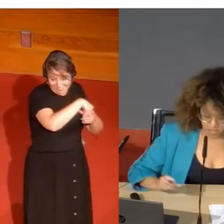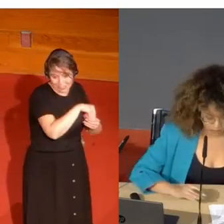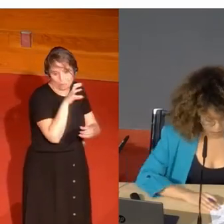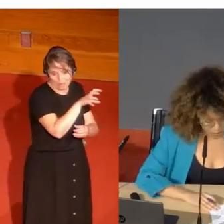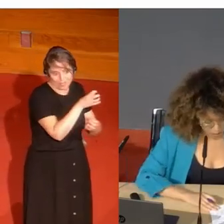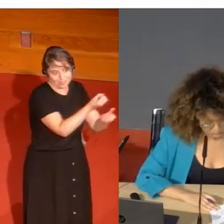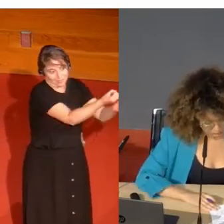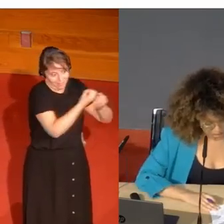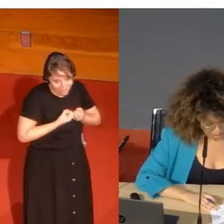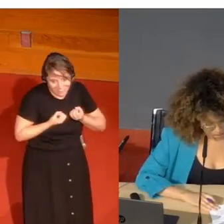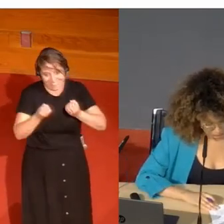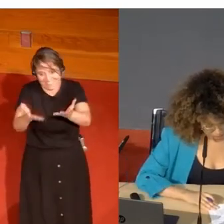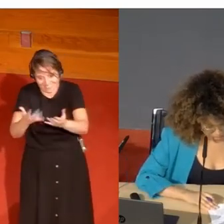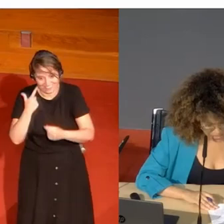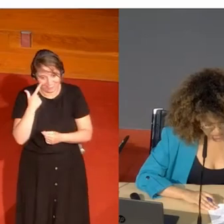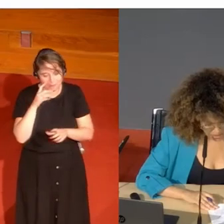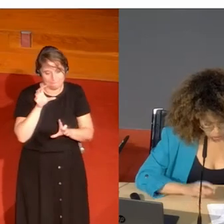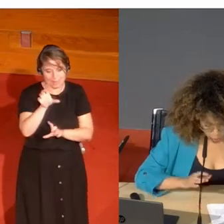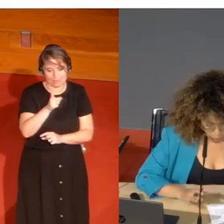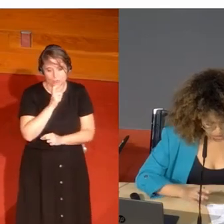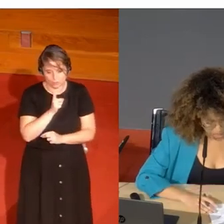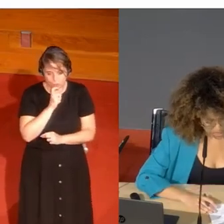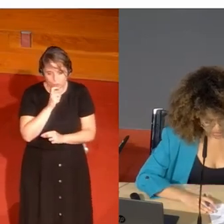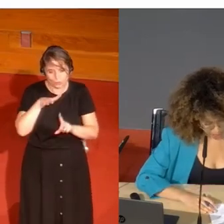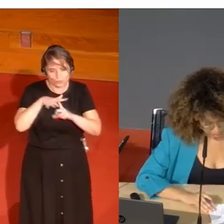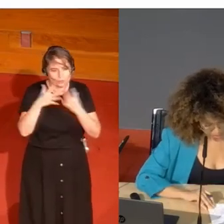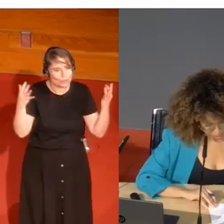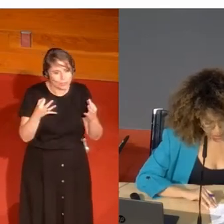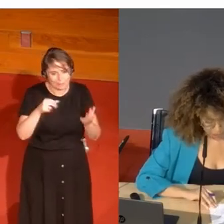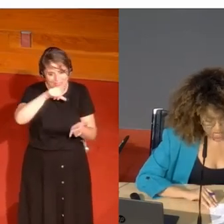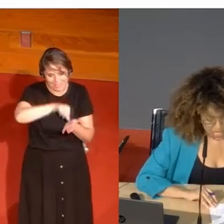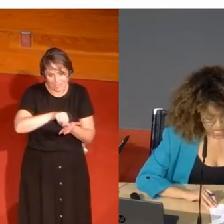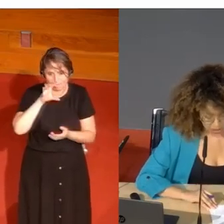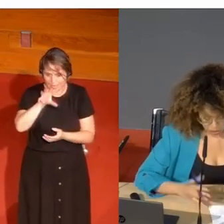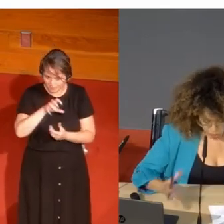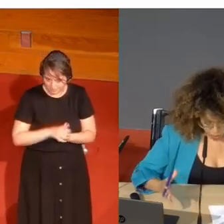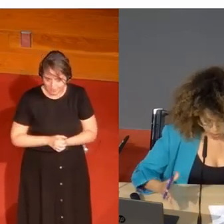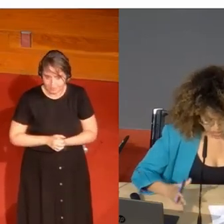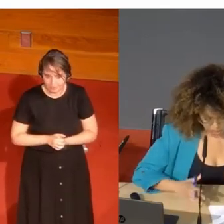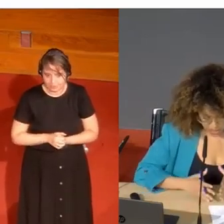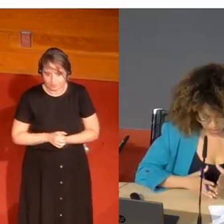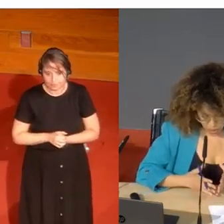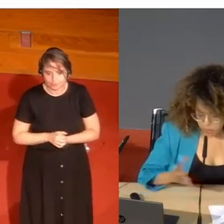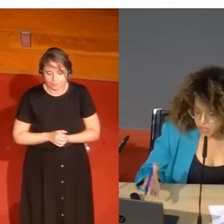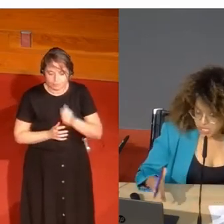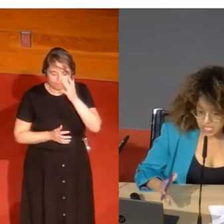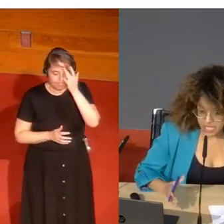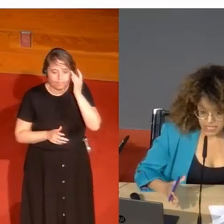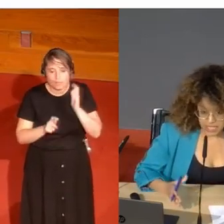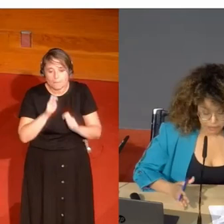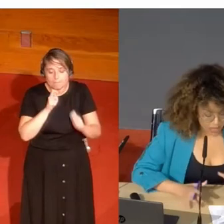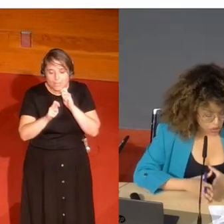que nos siguen informando del del país eh de lo que ocurre en el país entonces Bueno pues eh los